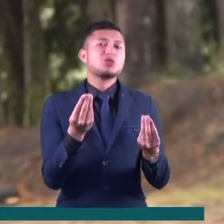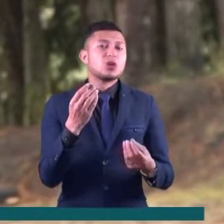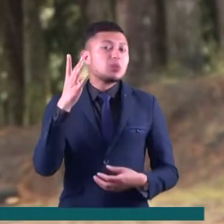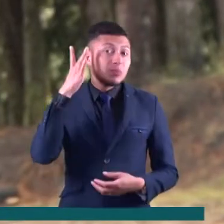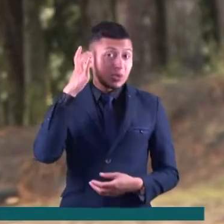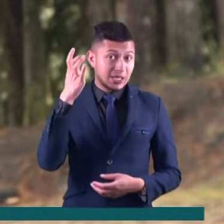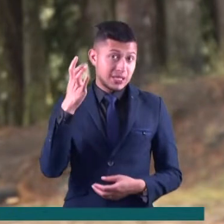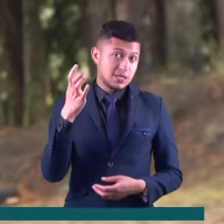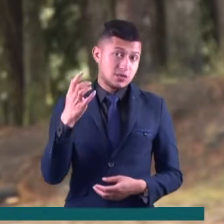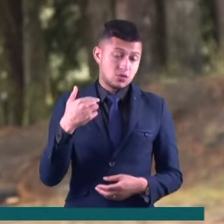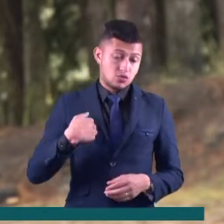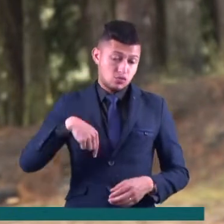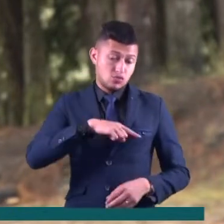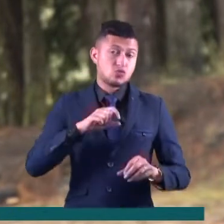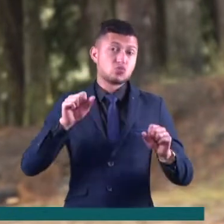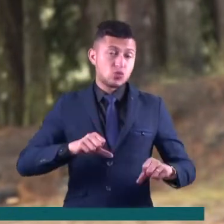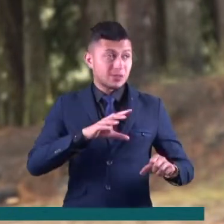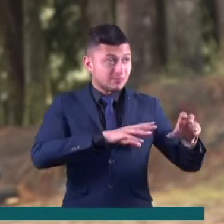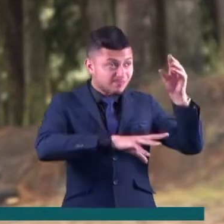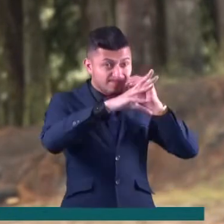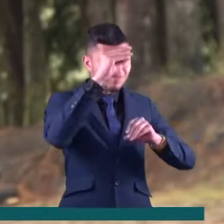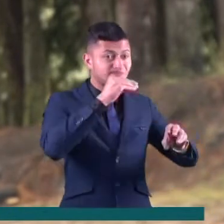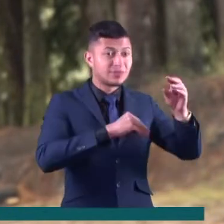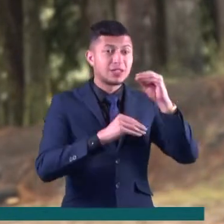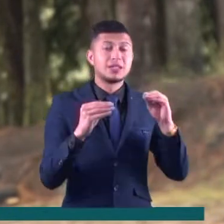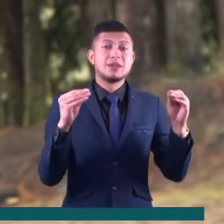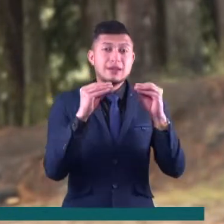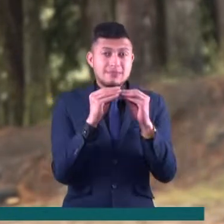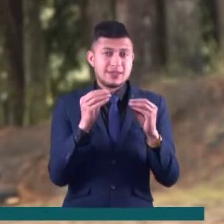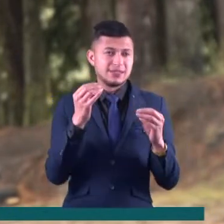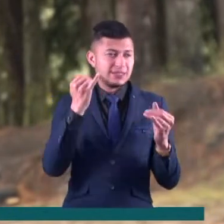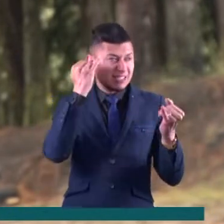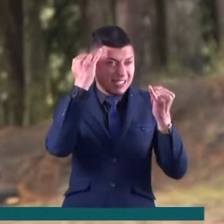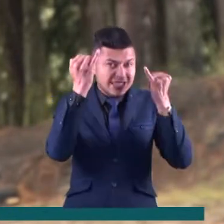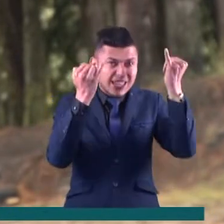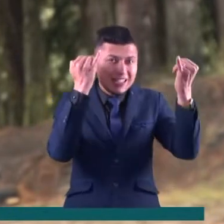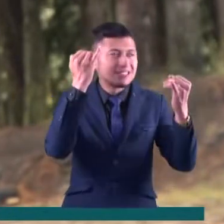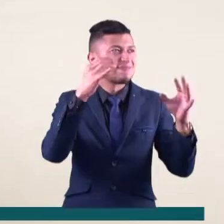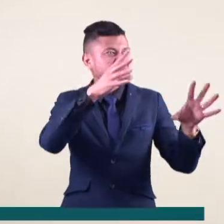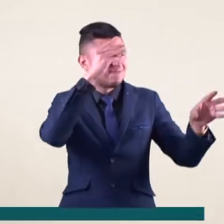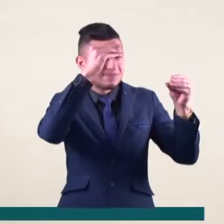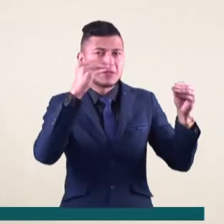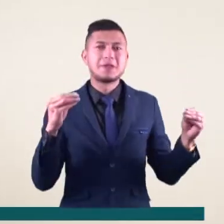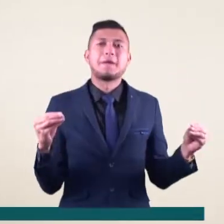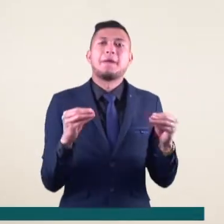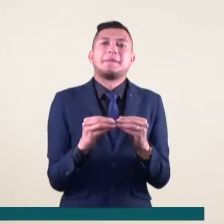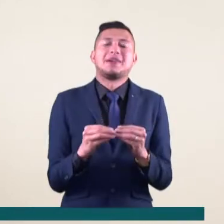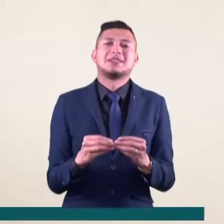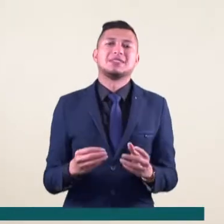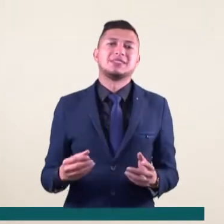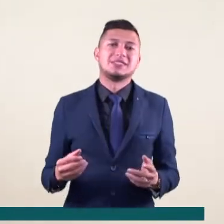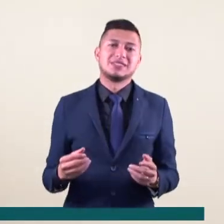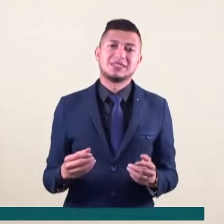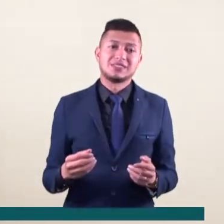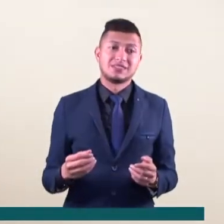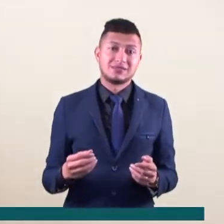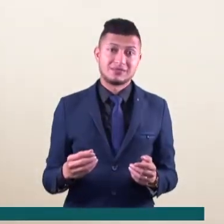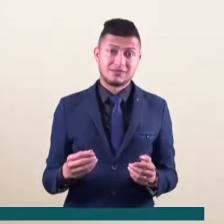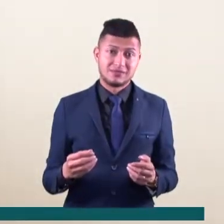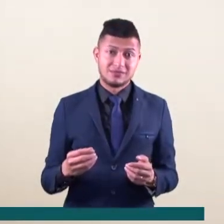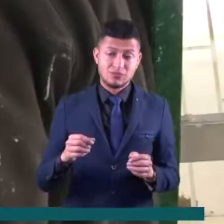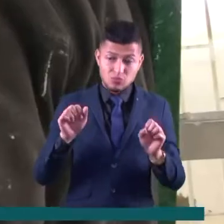porque así podemos aprender más nuestras ideas y así podemos